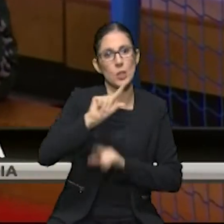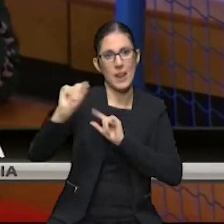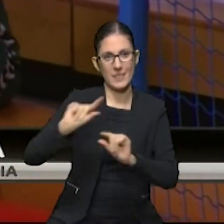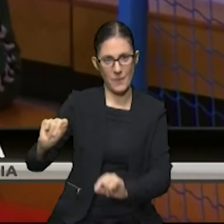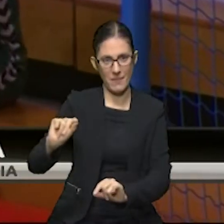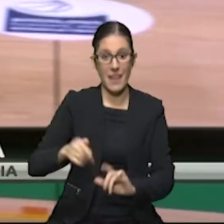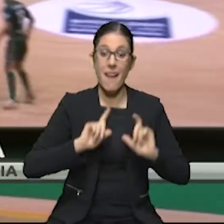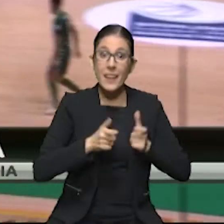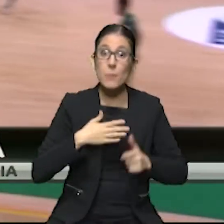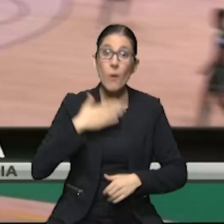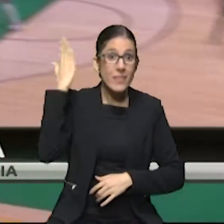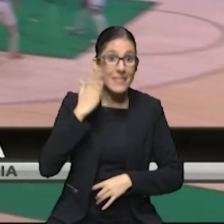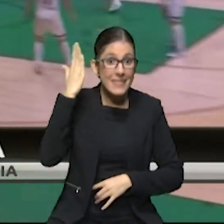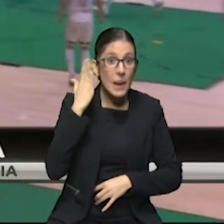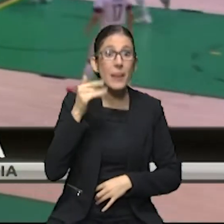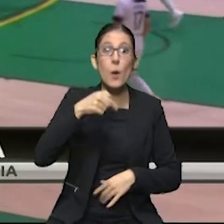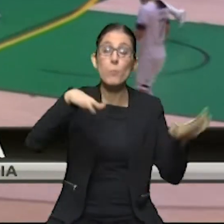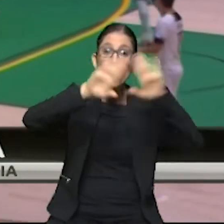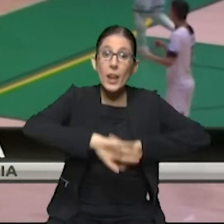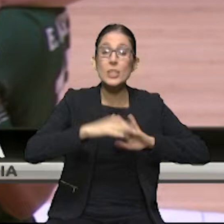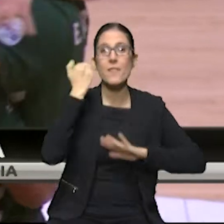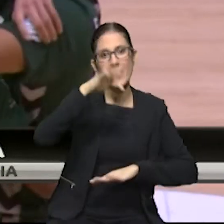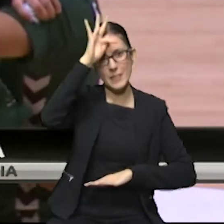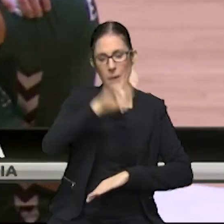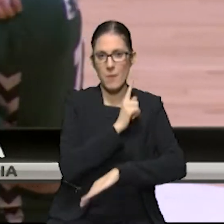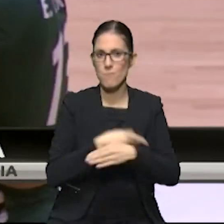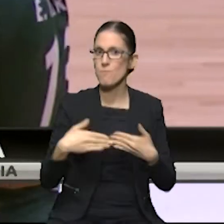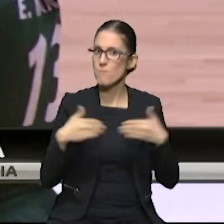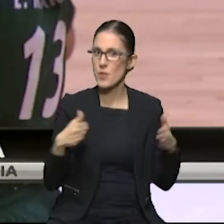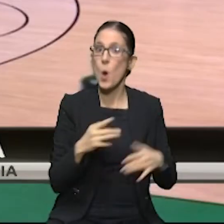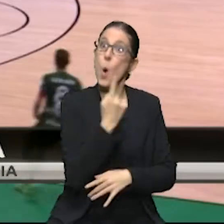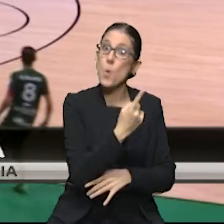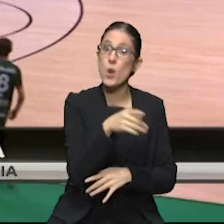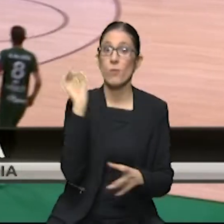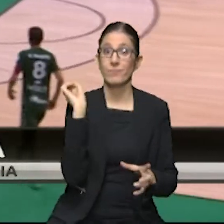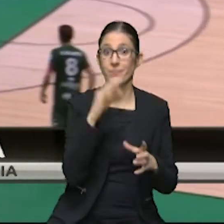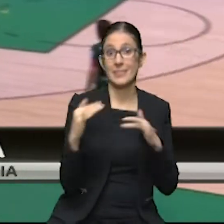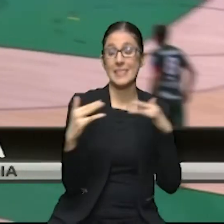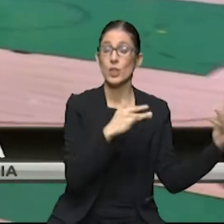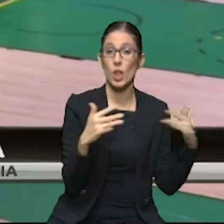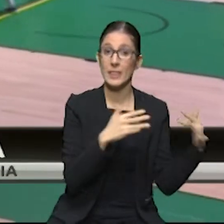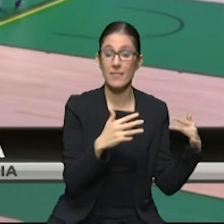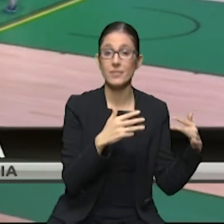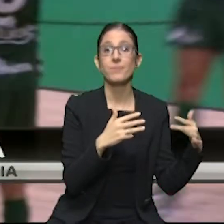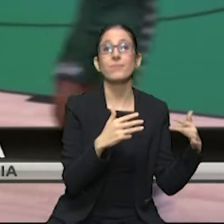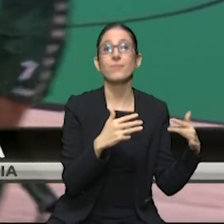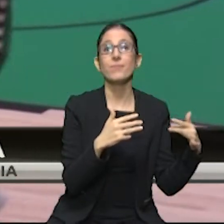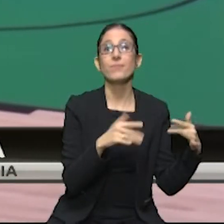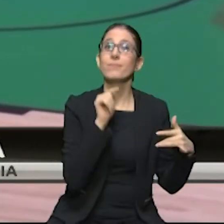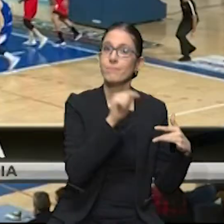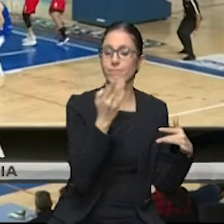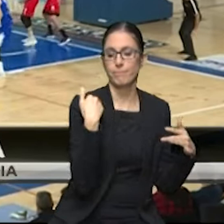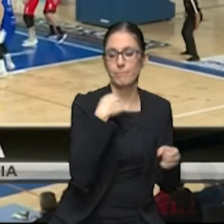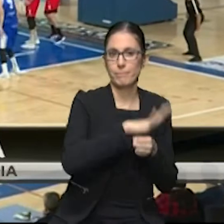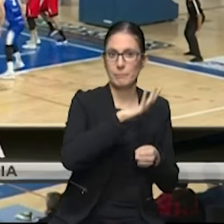noche el fin de semana deportivo. Osasuna Magna busca revancha frente al Santa Coloma, equipo que le eliminó el martes de la